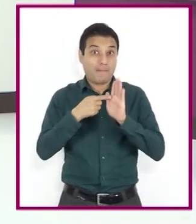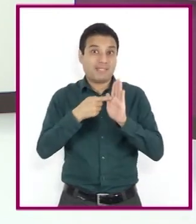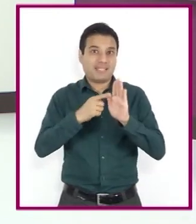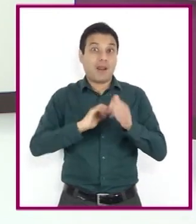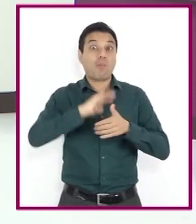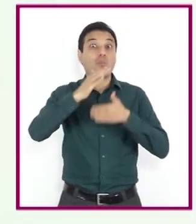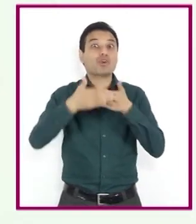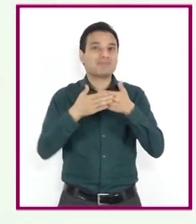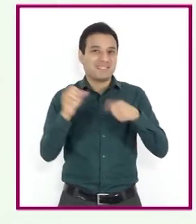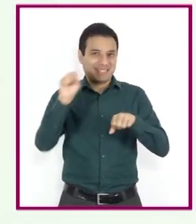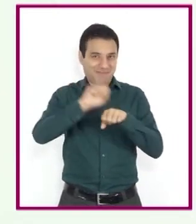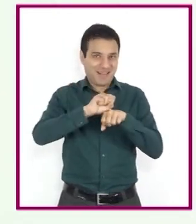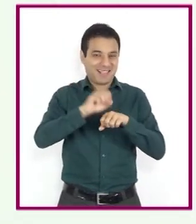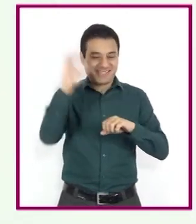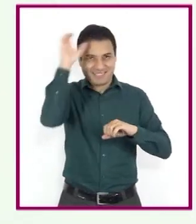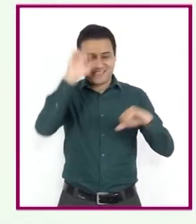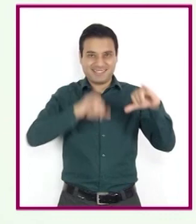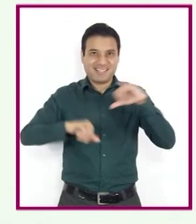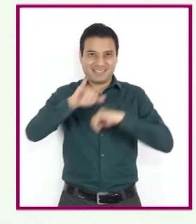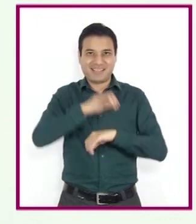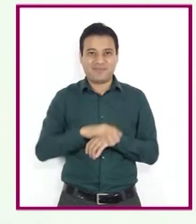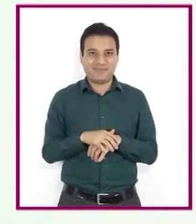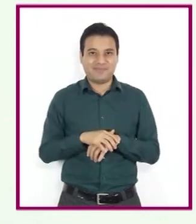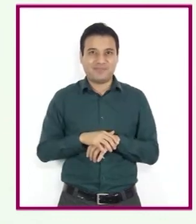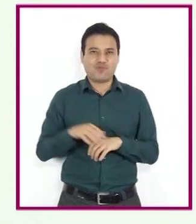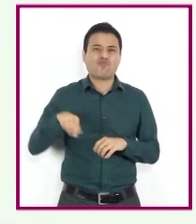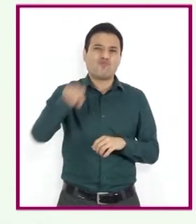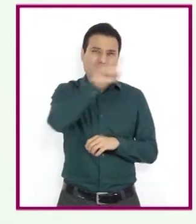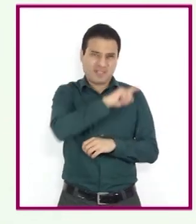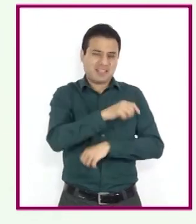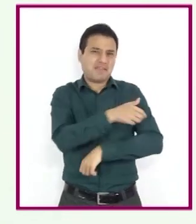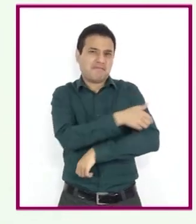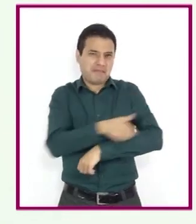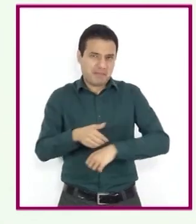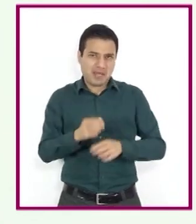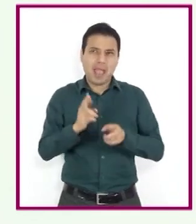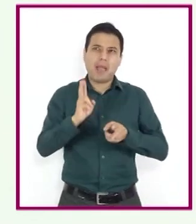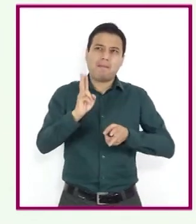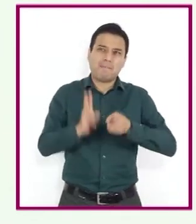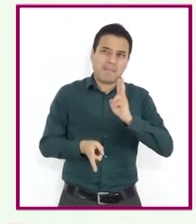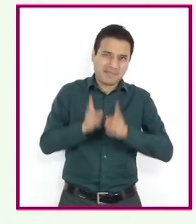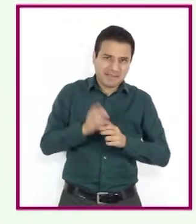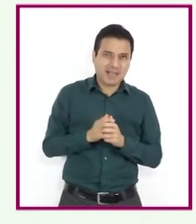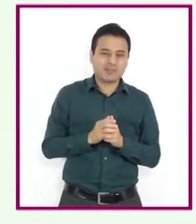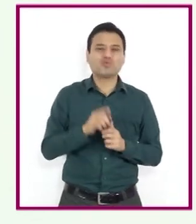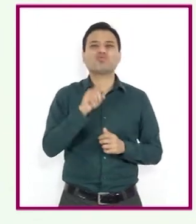de la Ciencia. Les sugerimos que platiquen con su familia acerca de lo